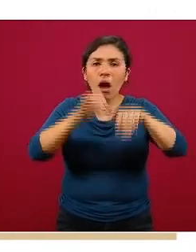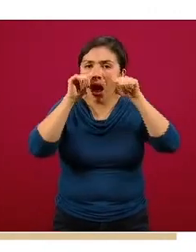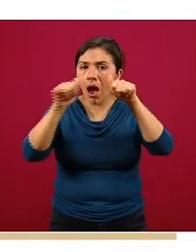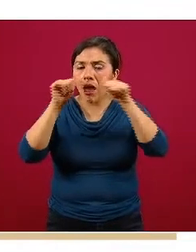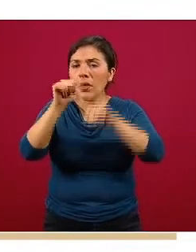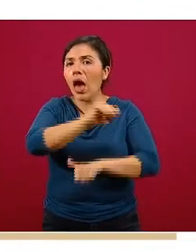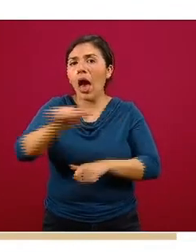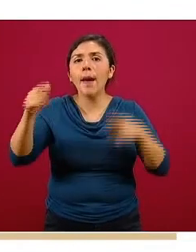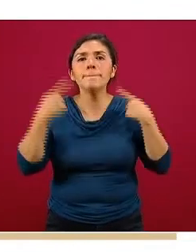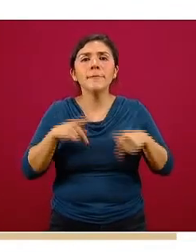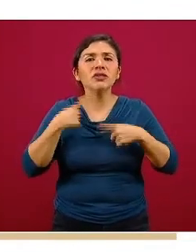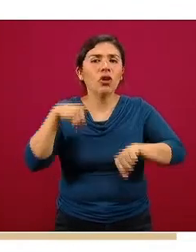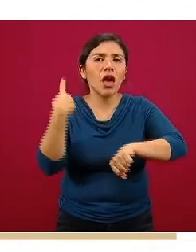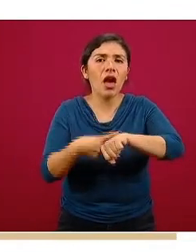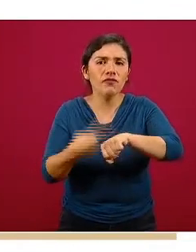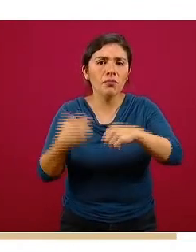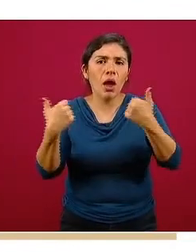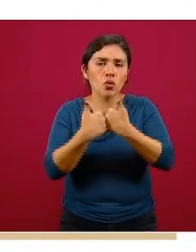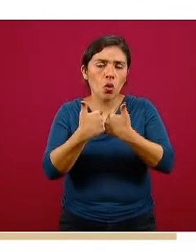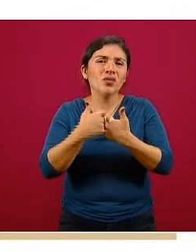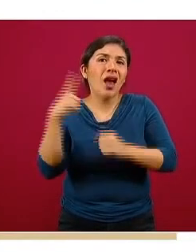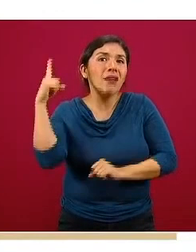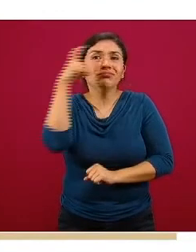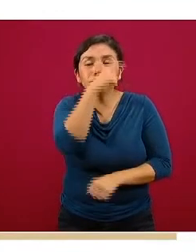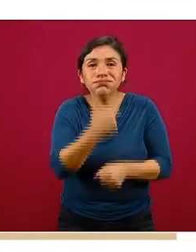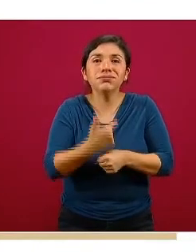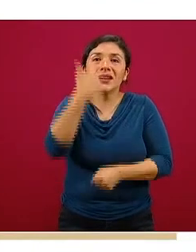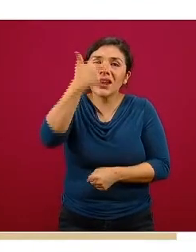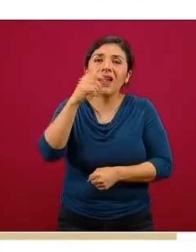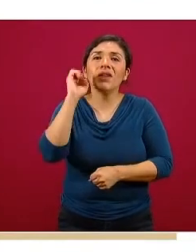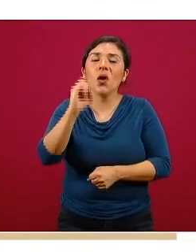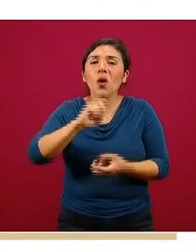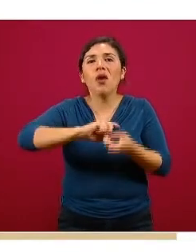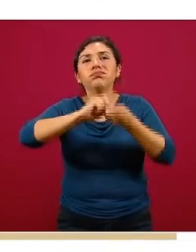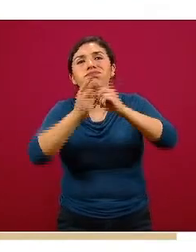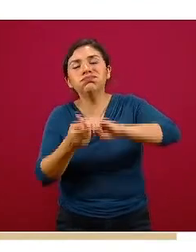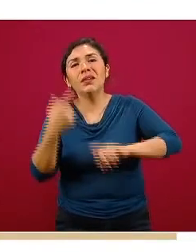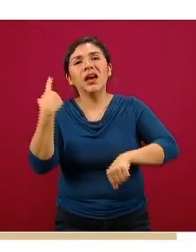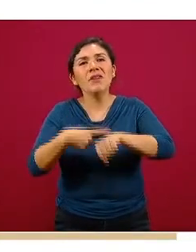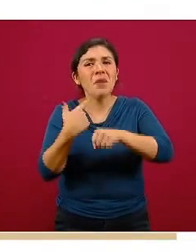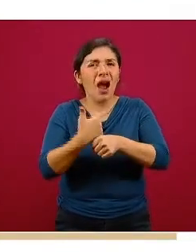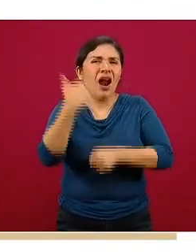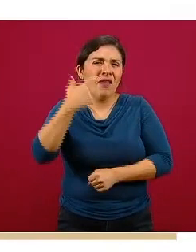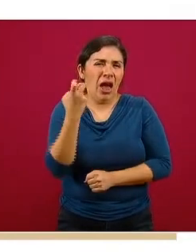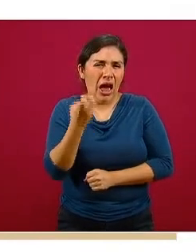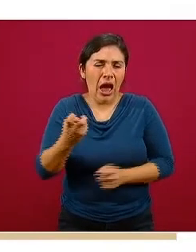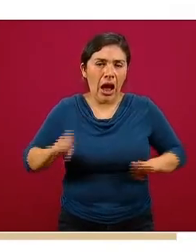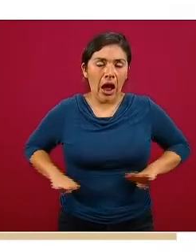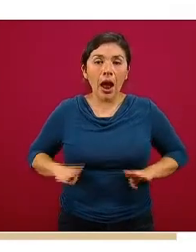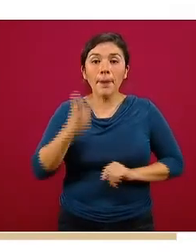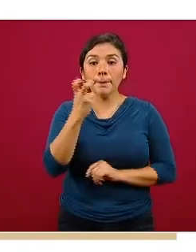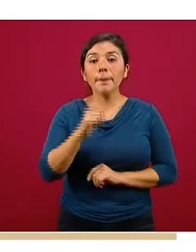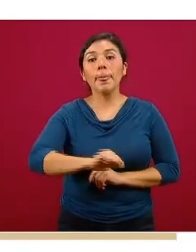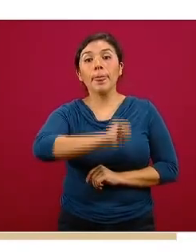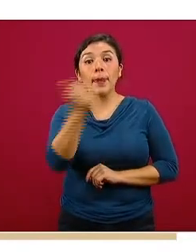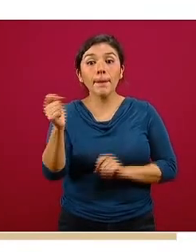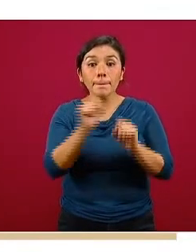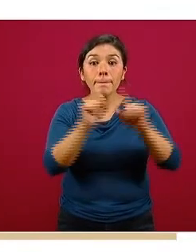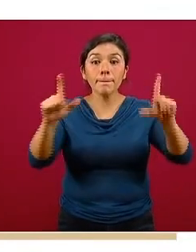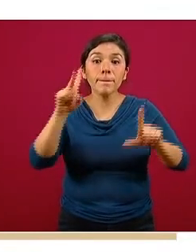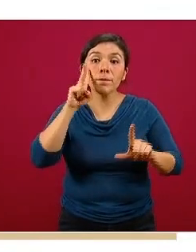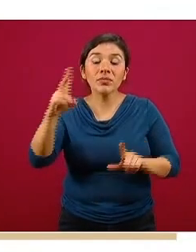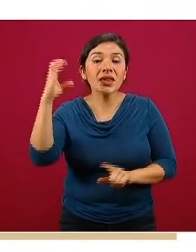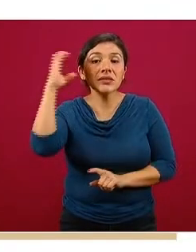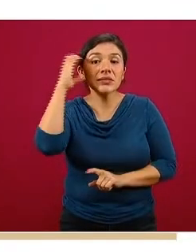a pacientes con complicaciones, a pacientes que desarrollan enfermedad grave. Si vemos la siguiente diapositiva, son